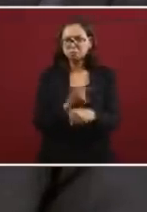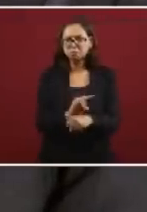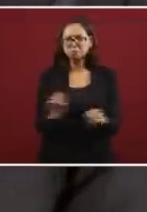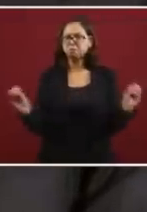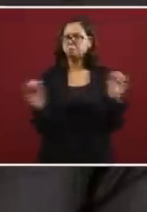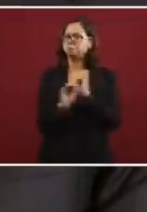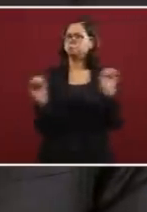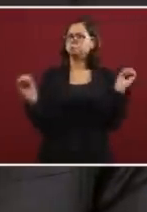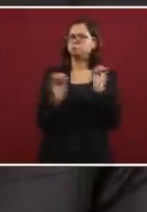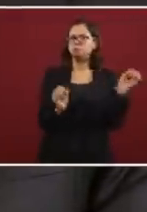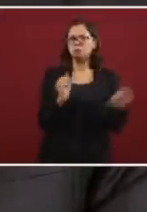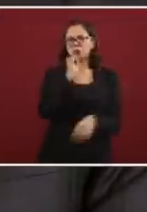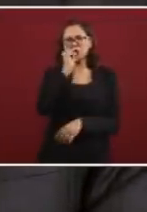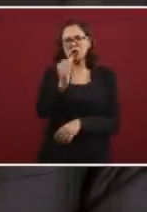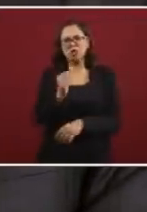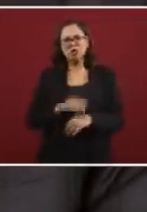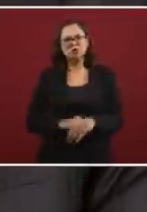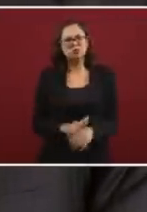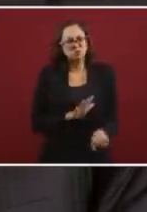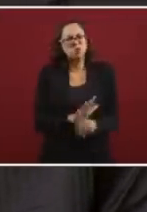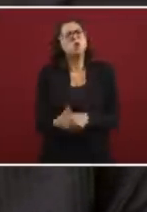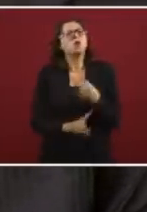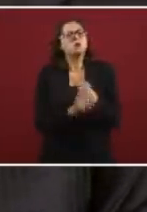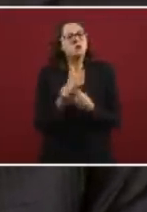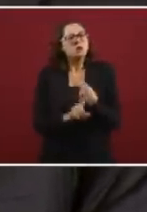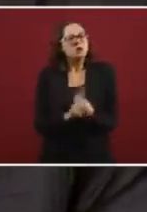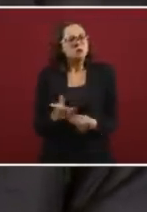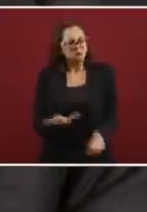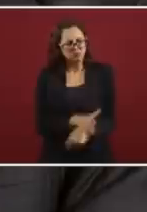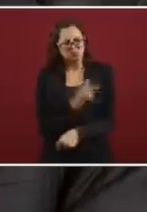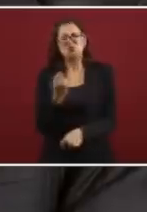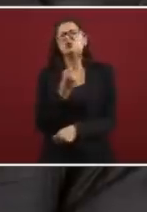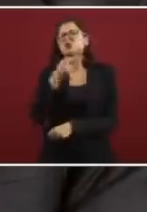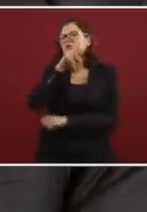fantasmas que les va a preocupar